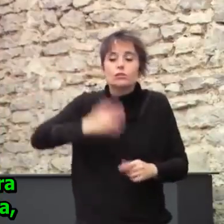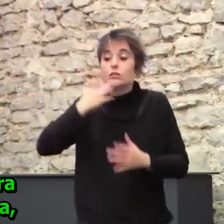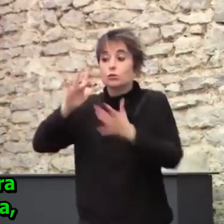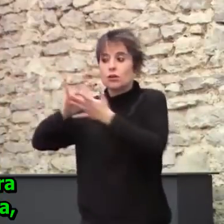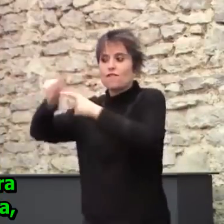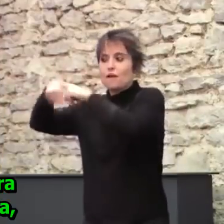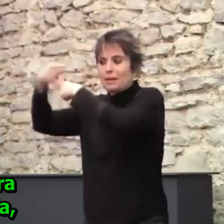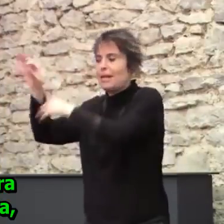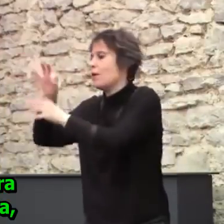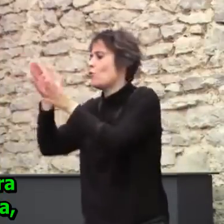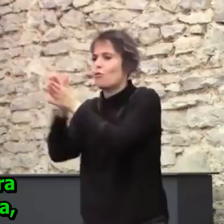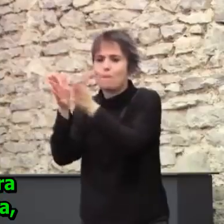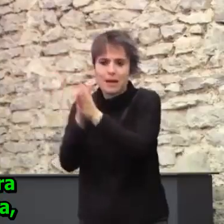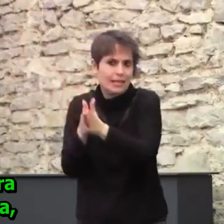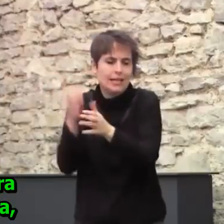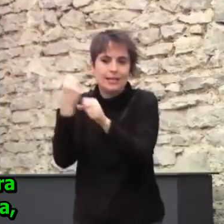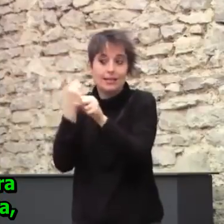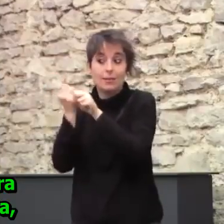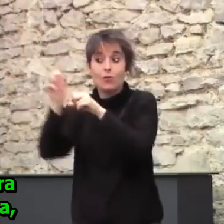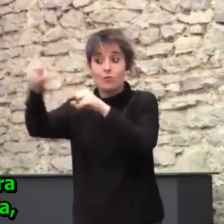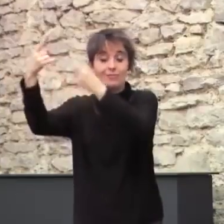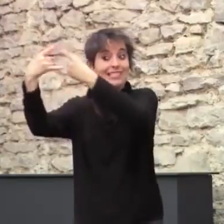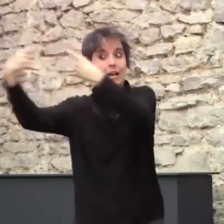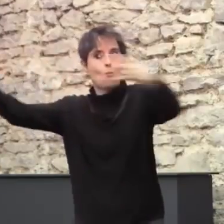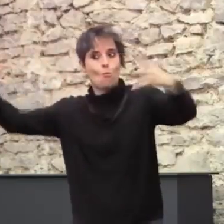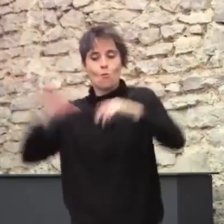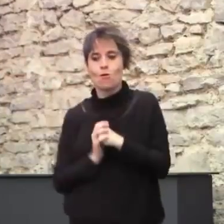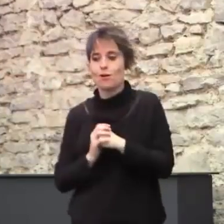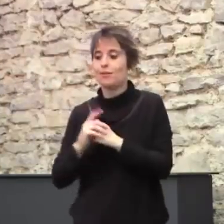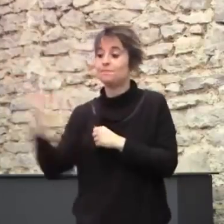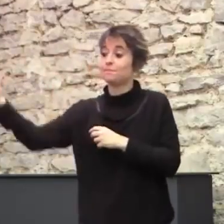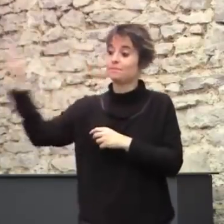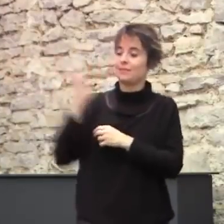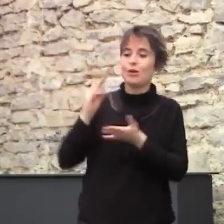familiar vuestro, cuando una compañera de trabajo, por ejemplo, se enamora y llega a la